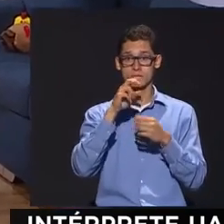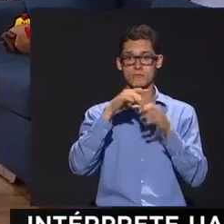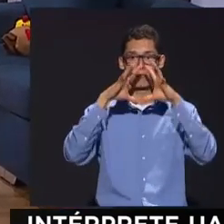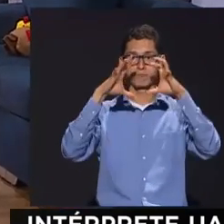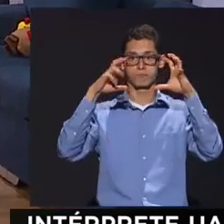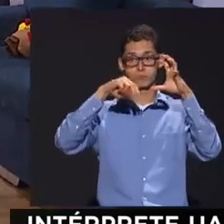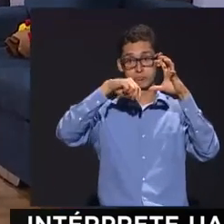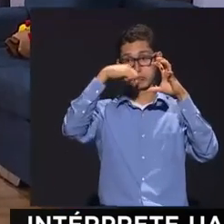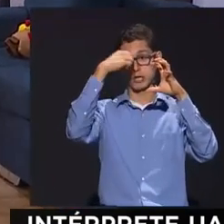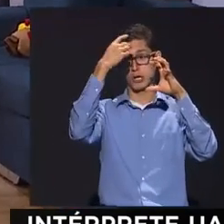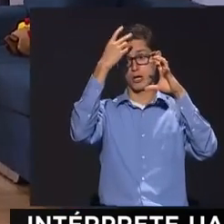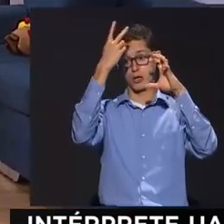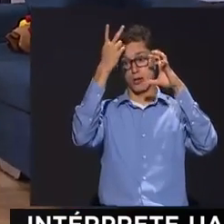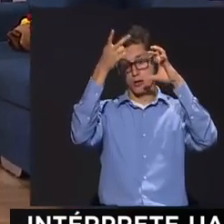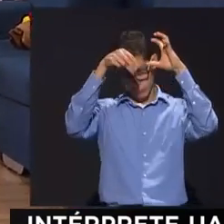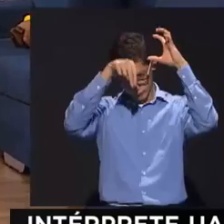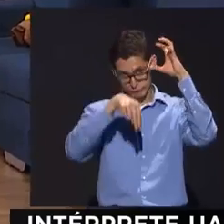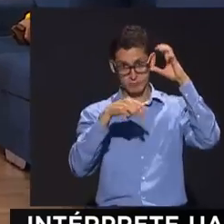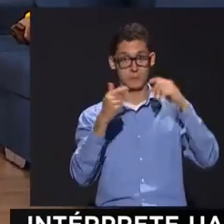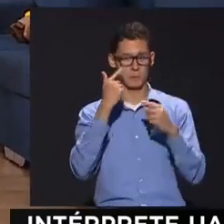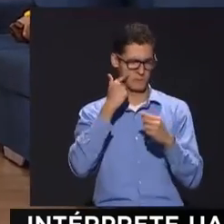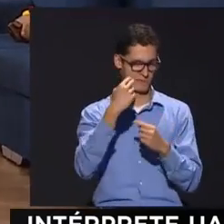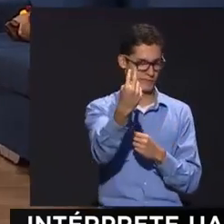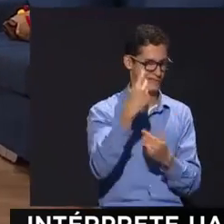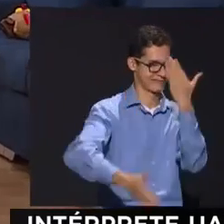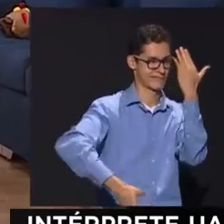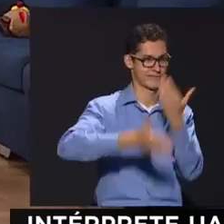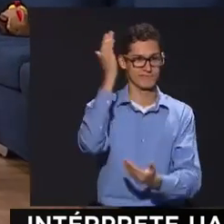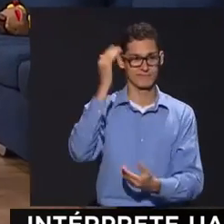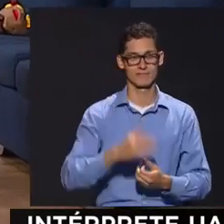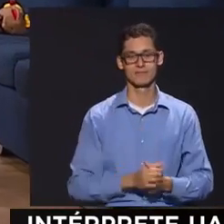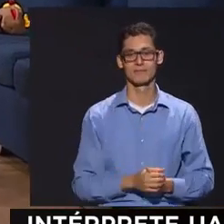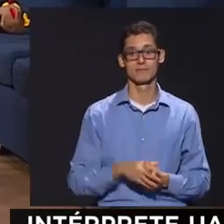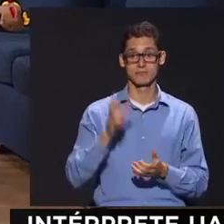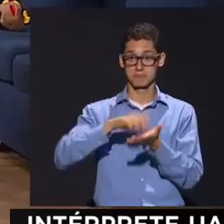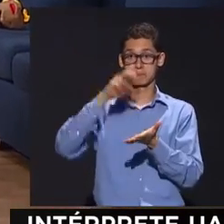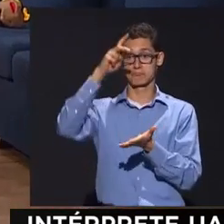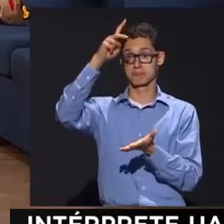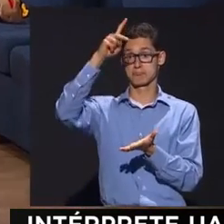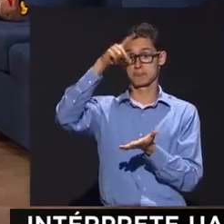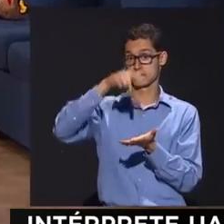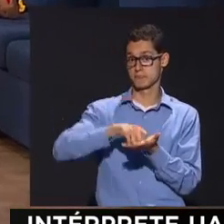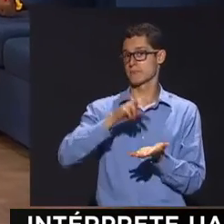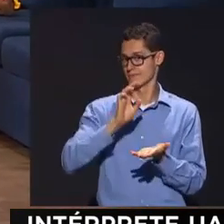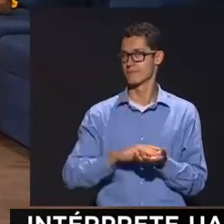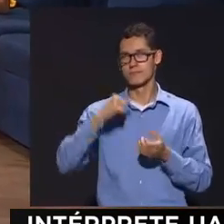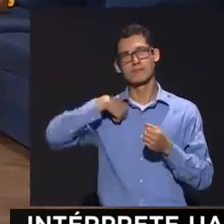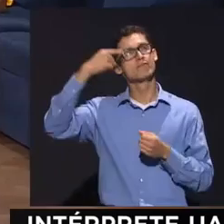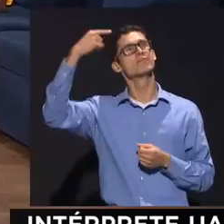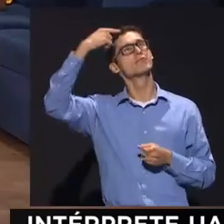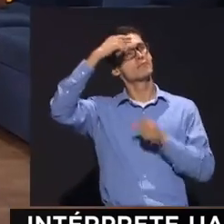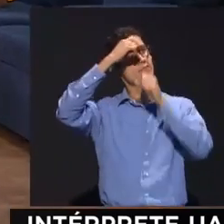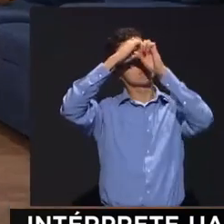19 fácil faisal t finalmente